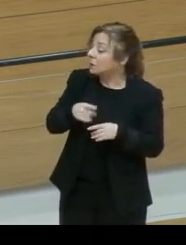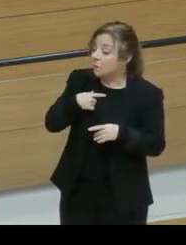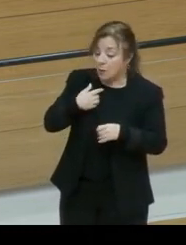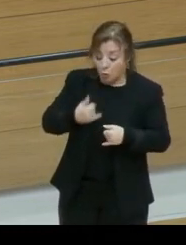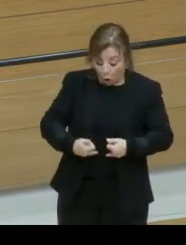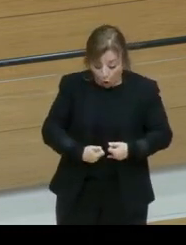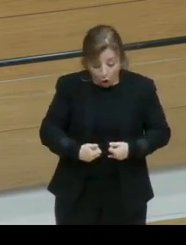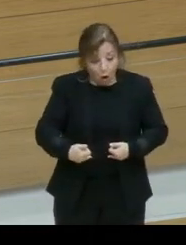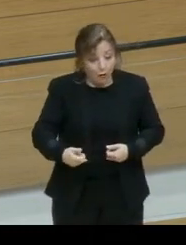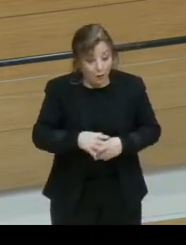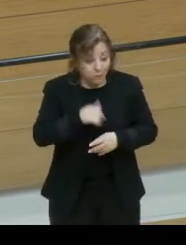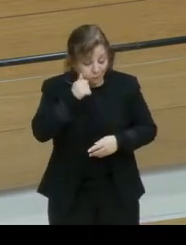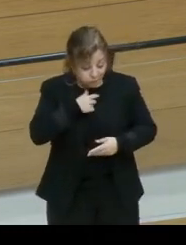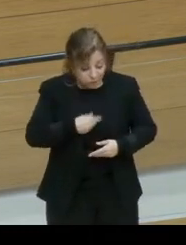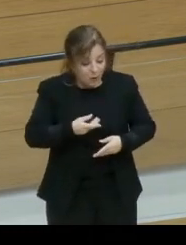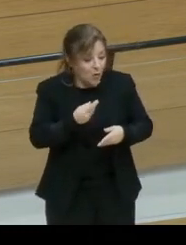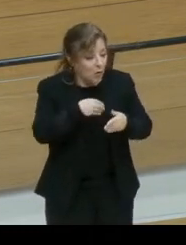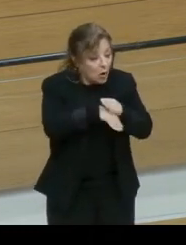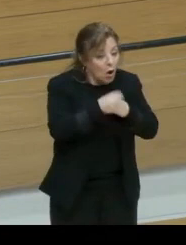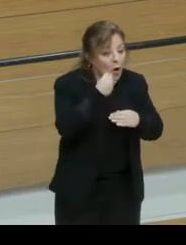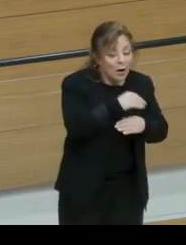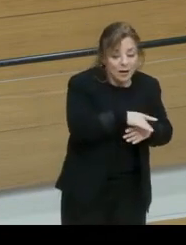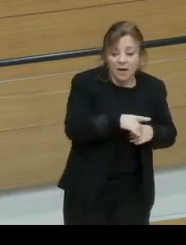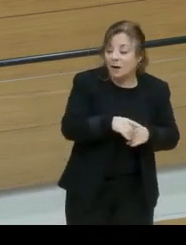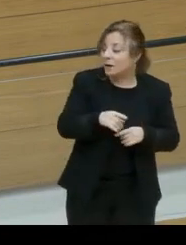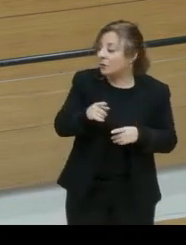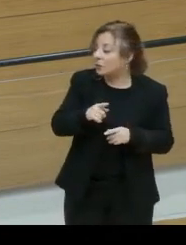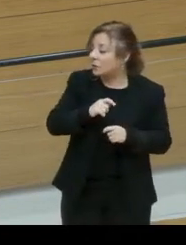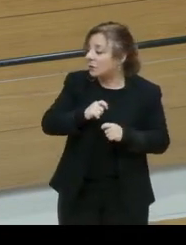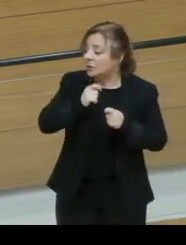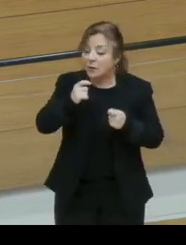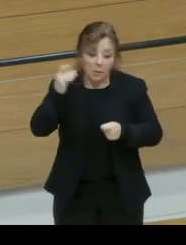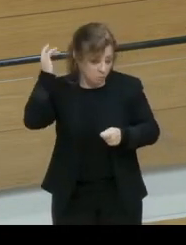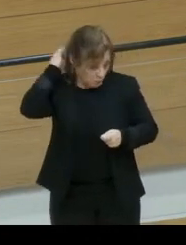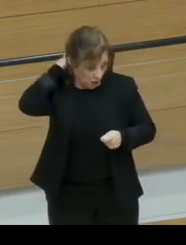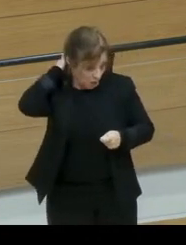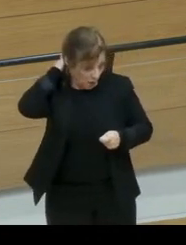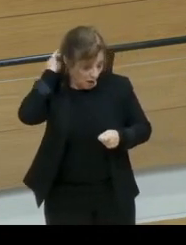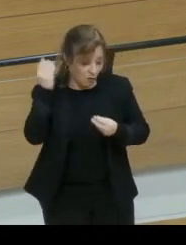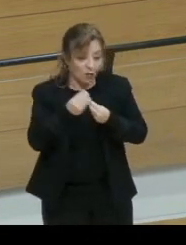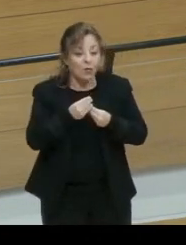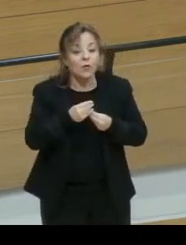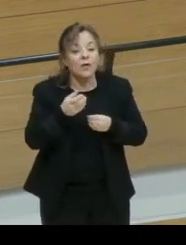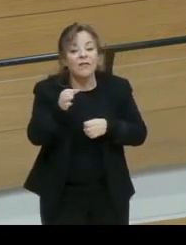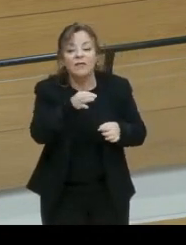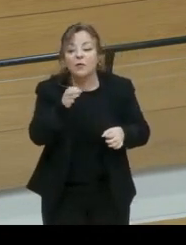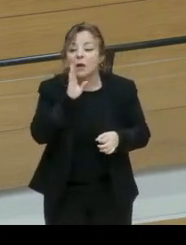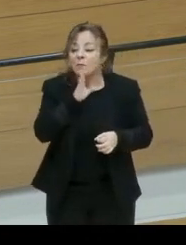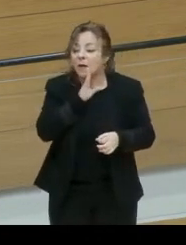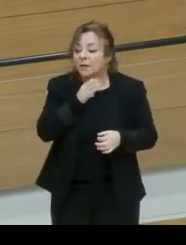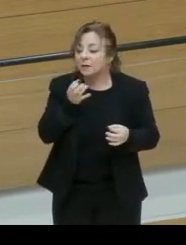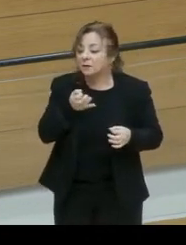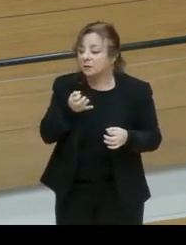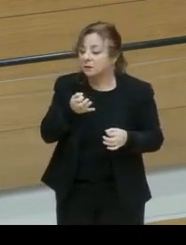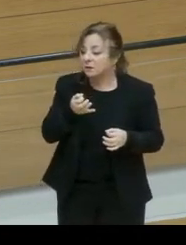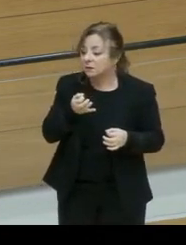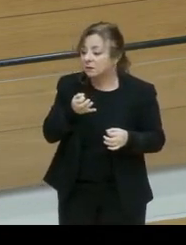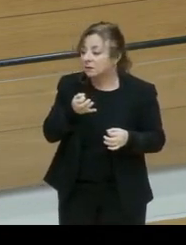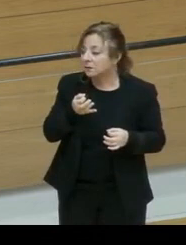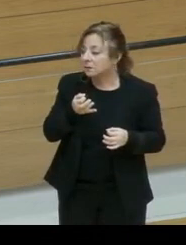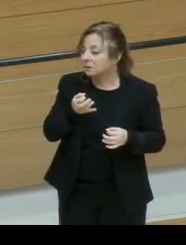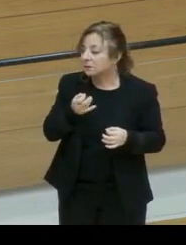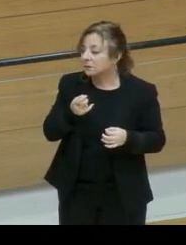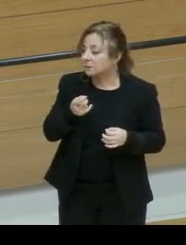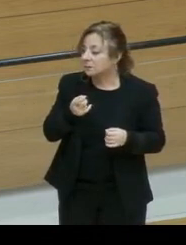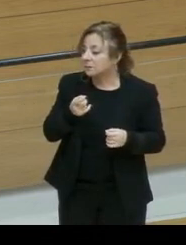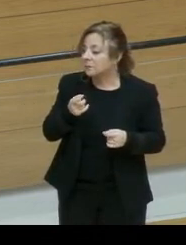porque tiene células madre, o donaciones de médula ósea por las células madre, pero ¿qué son las células madre? Claro, es muy famoso.